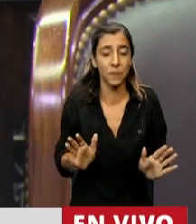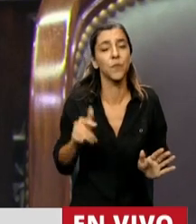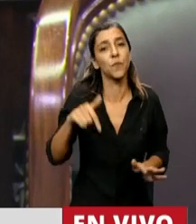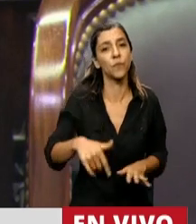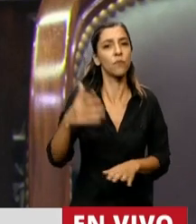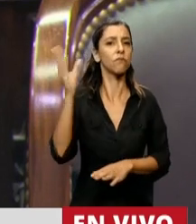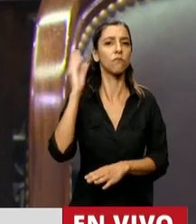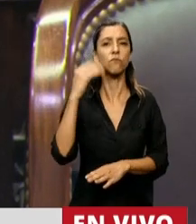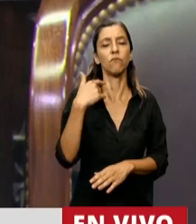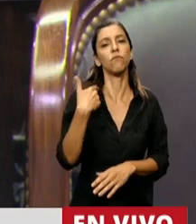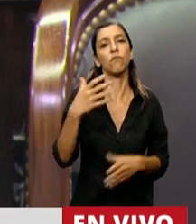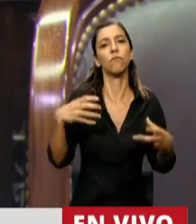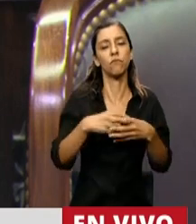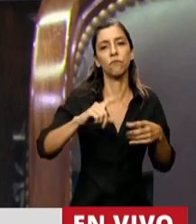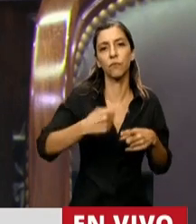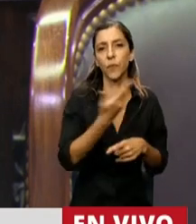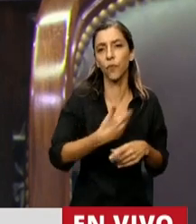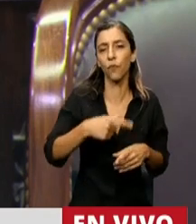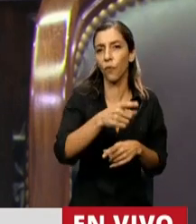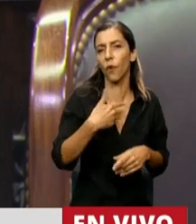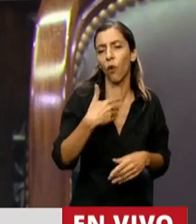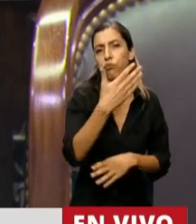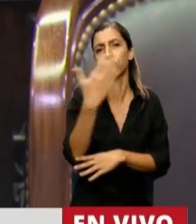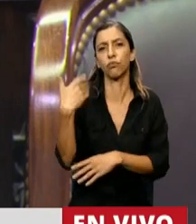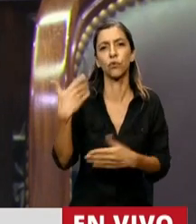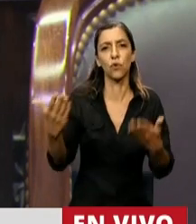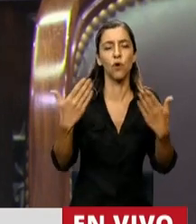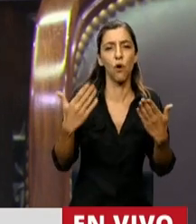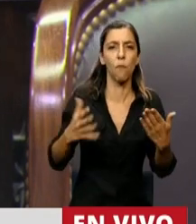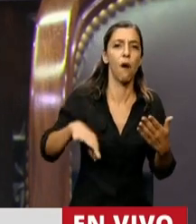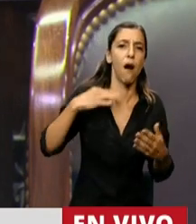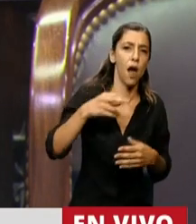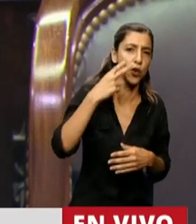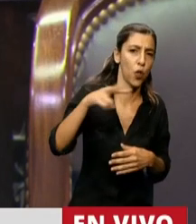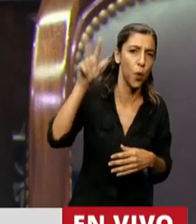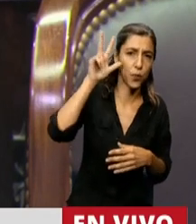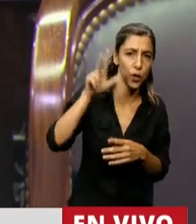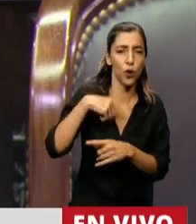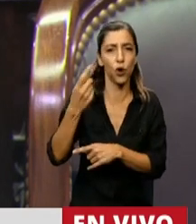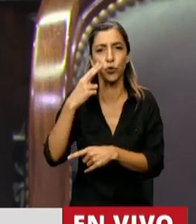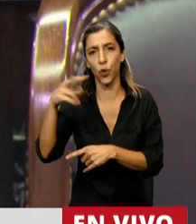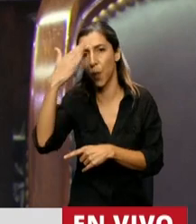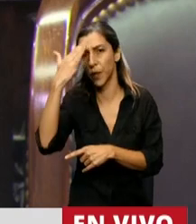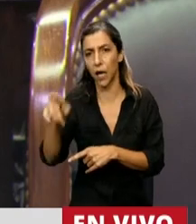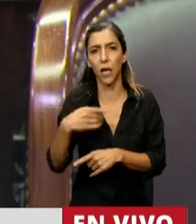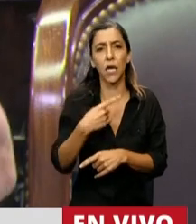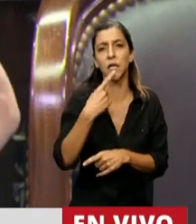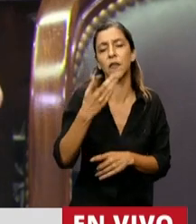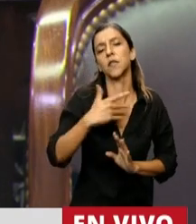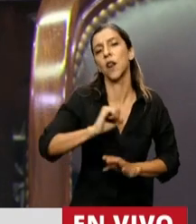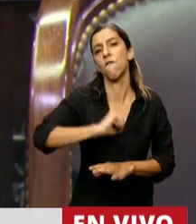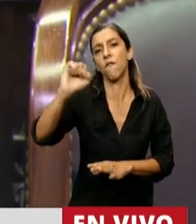que comparan la aplicación del nuevo índice entre el 2008 y el 2015 y nos dicen que ganó a la